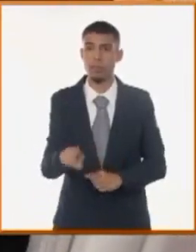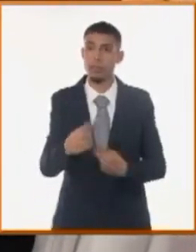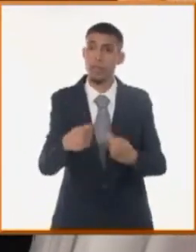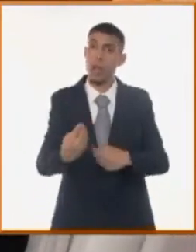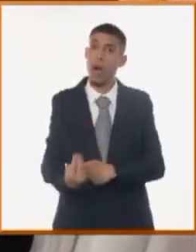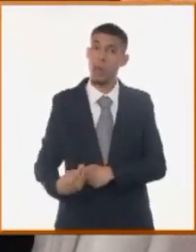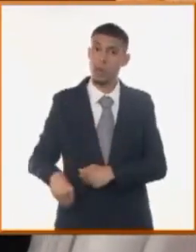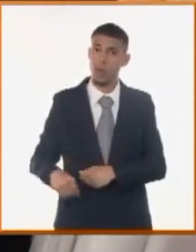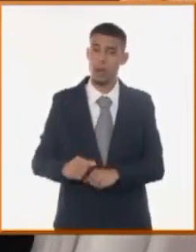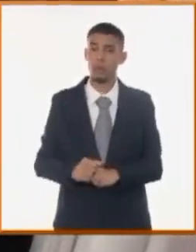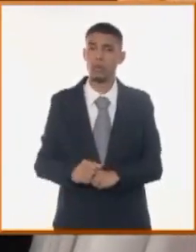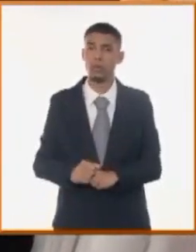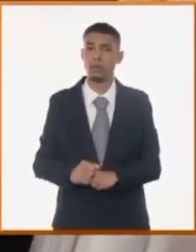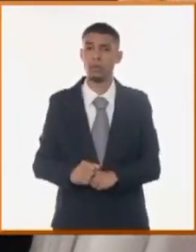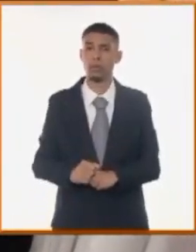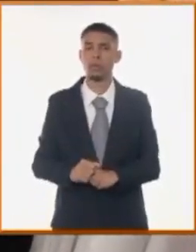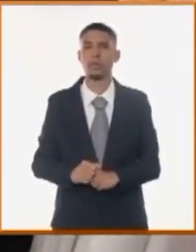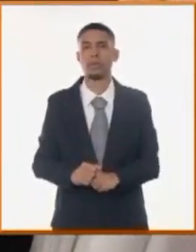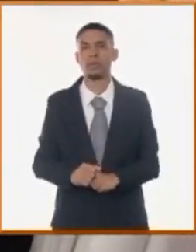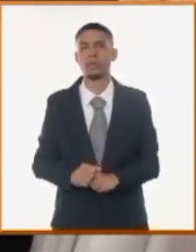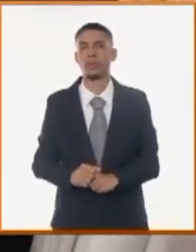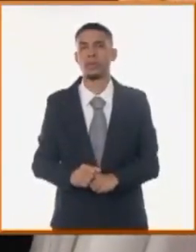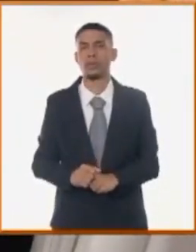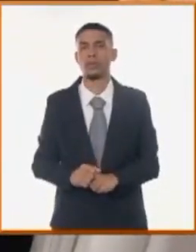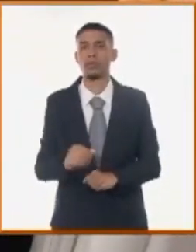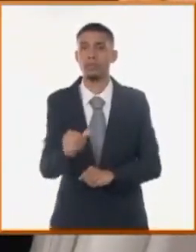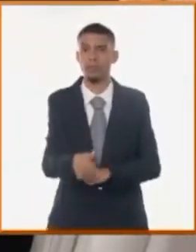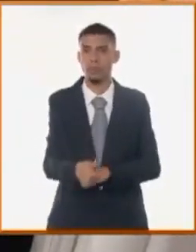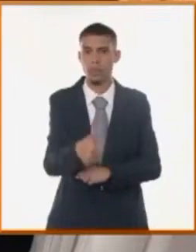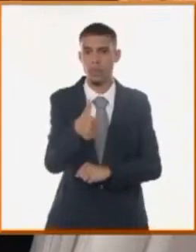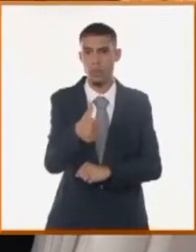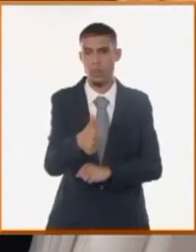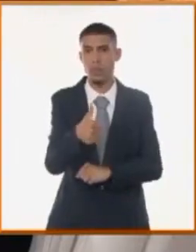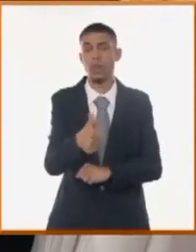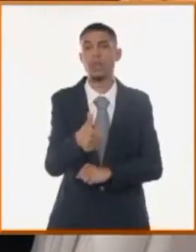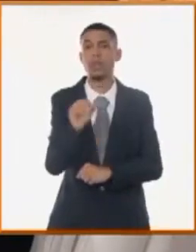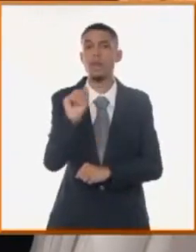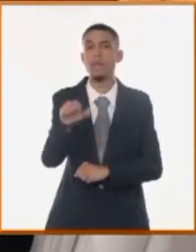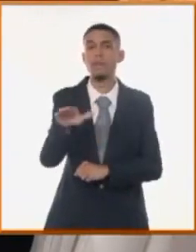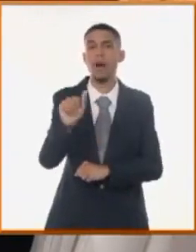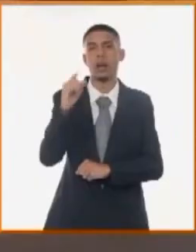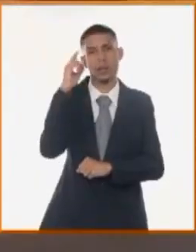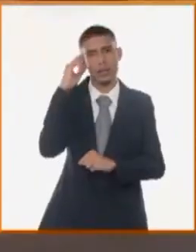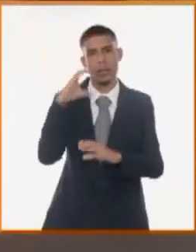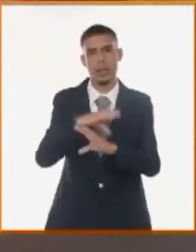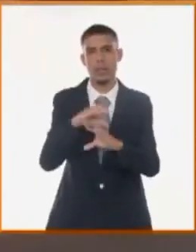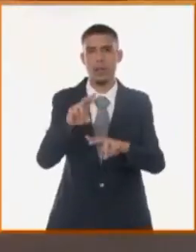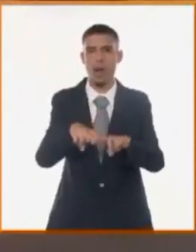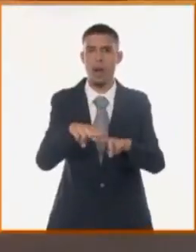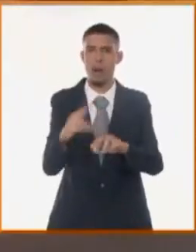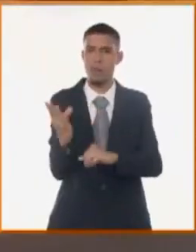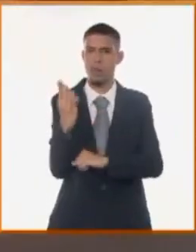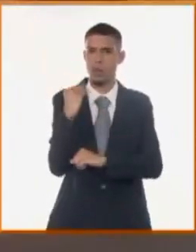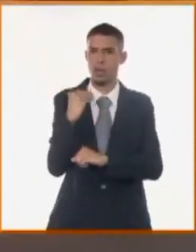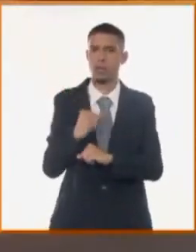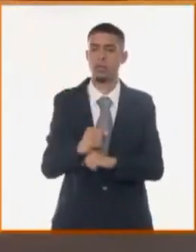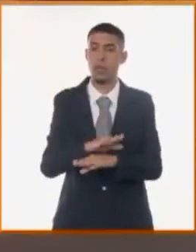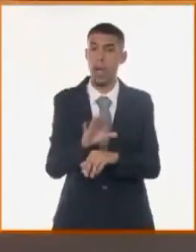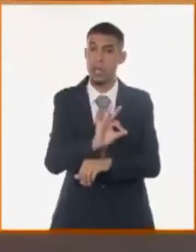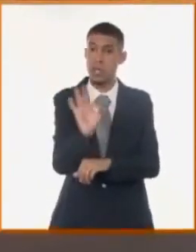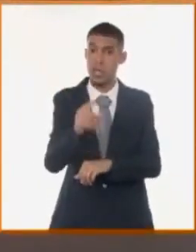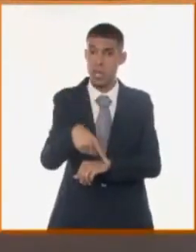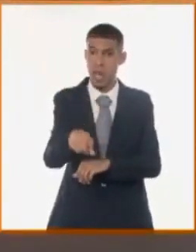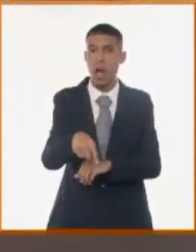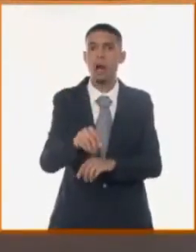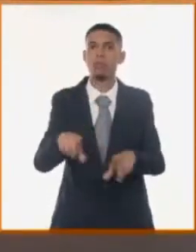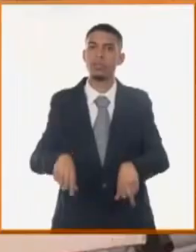más. Me escribía Torralba ahorita, estábamos escribiendo el presidente del Parque Científico Tecnológico sí. de la Habana, y me decía, ya en los próximos días estamos celebrando aniversario. Bueno,